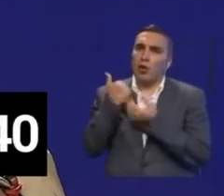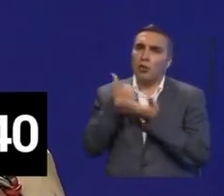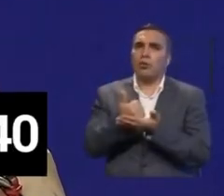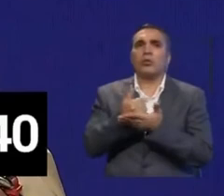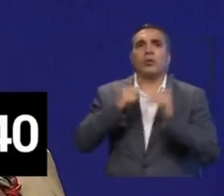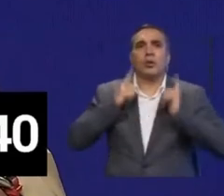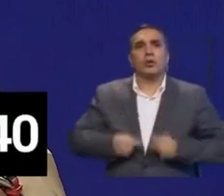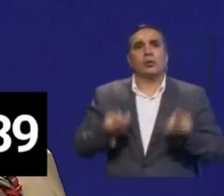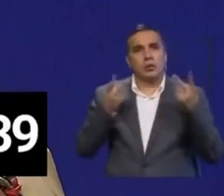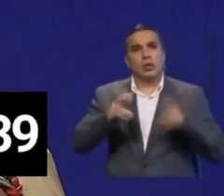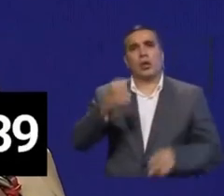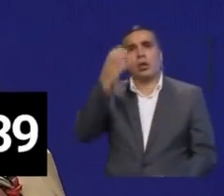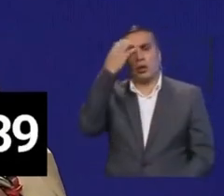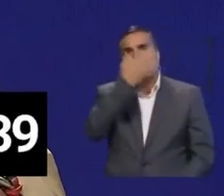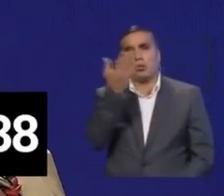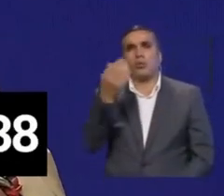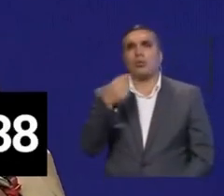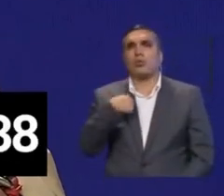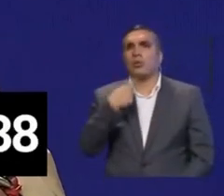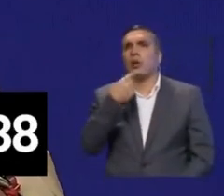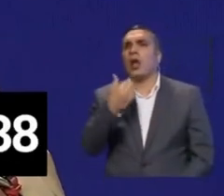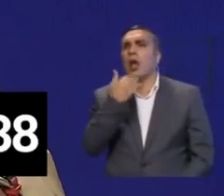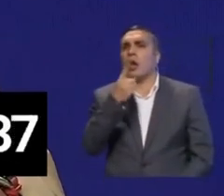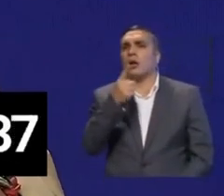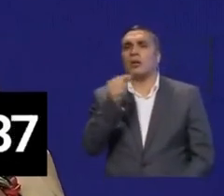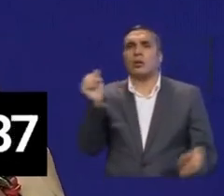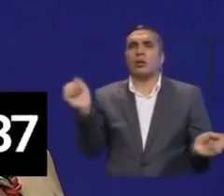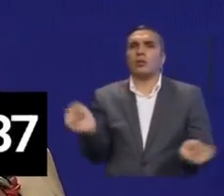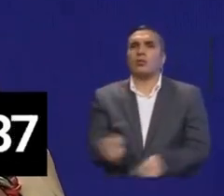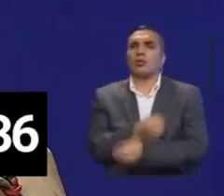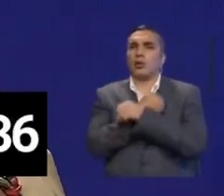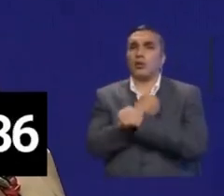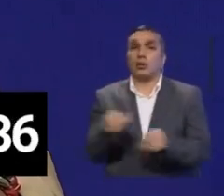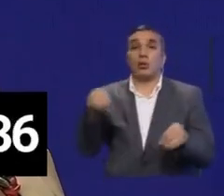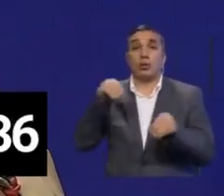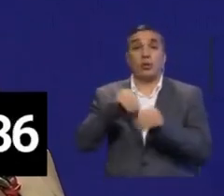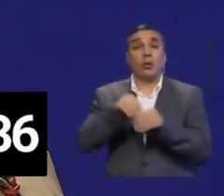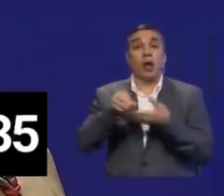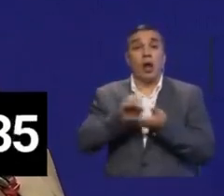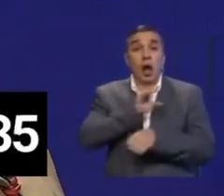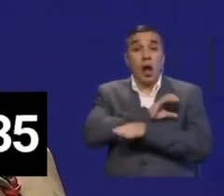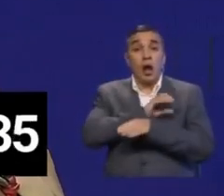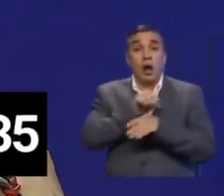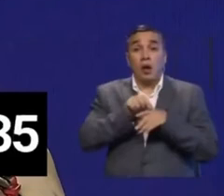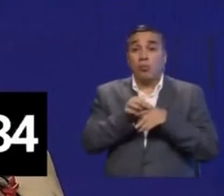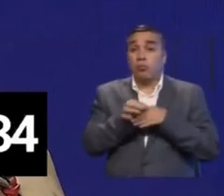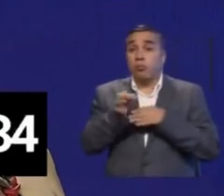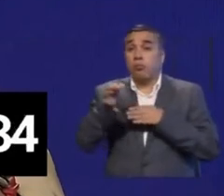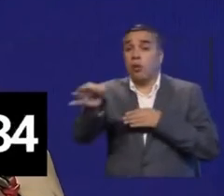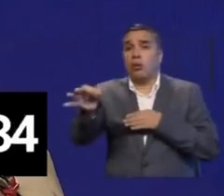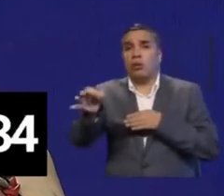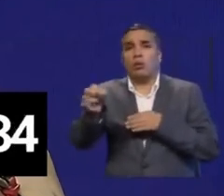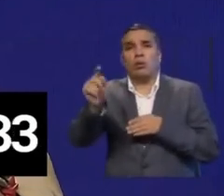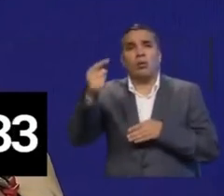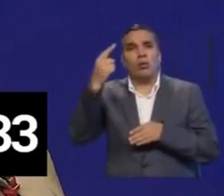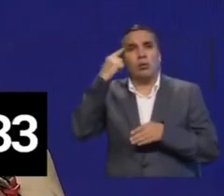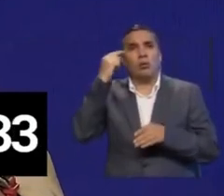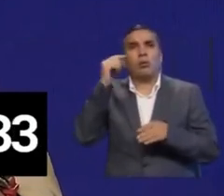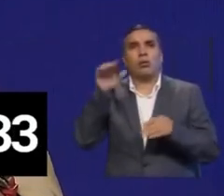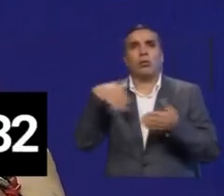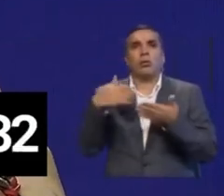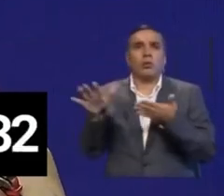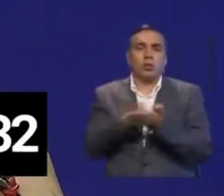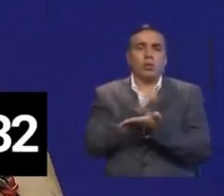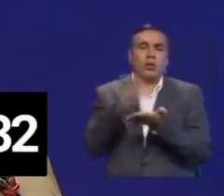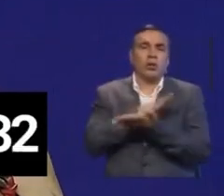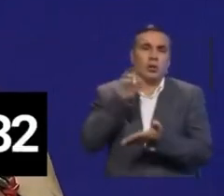salud y en educación. Y les voy a decir una cosa, es imposible en la zona rural que el Estado pueda hacer todas las escuelas.